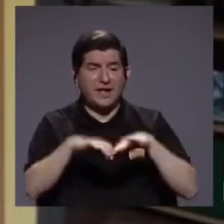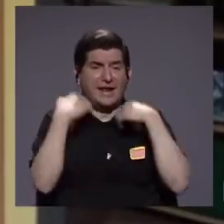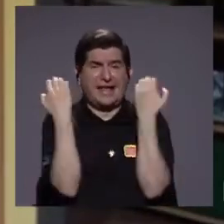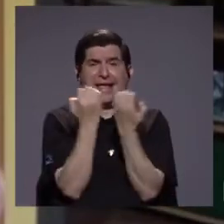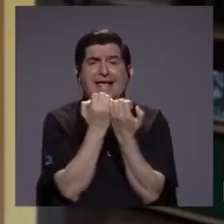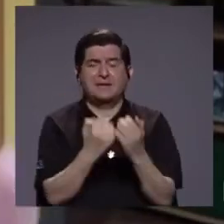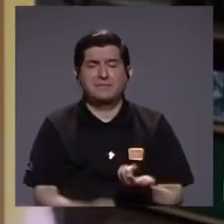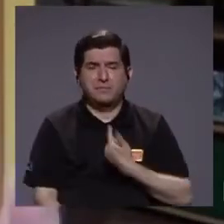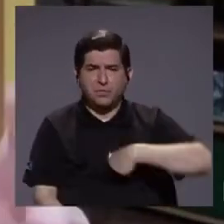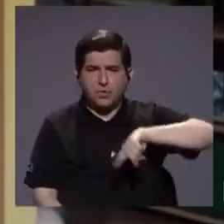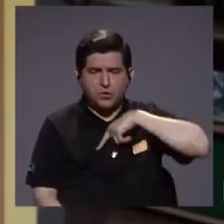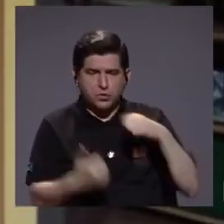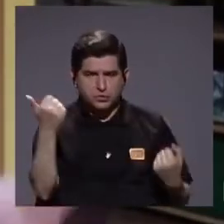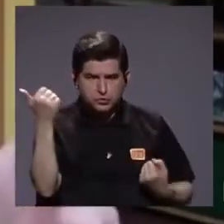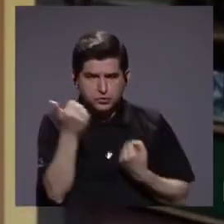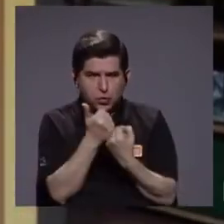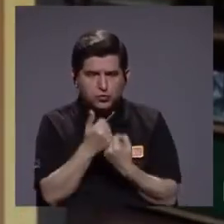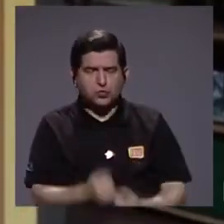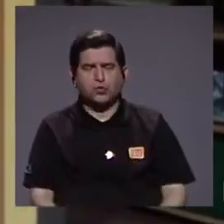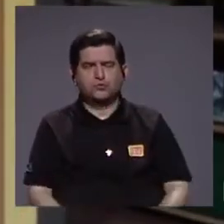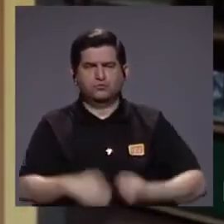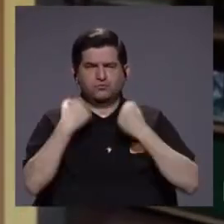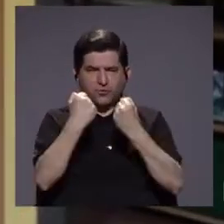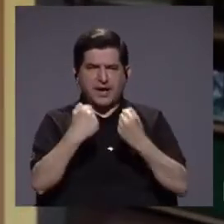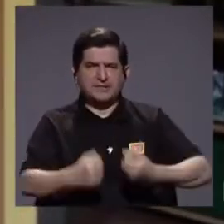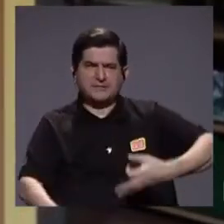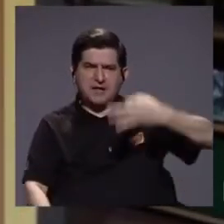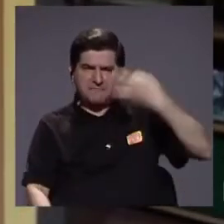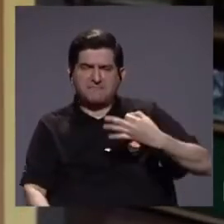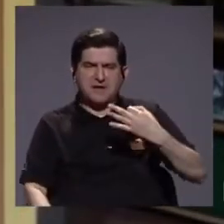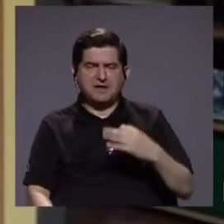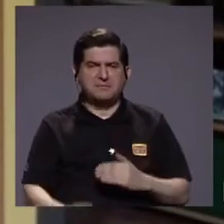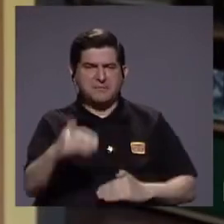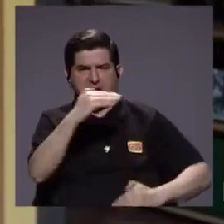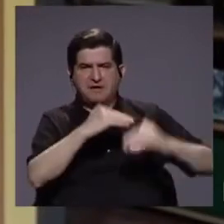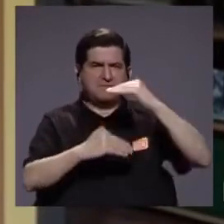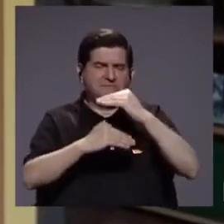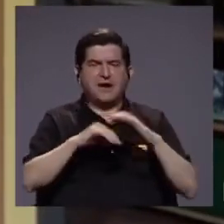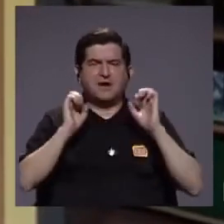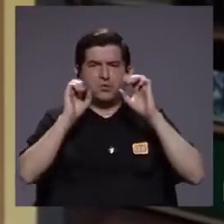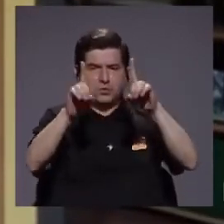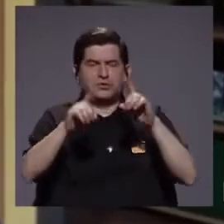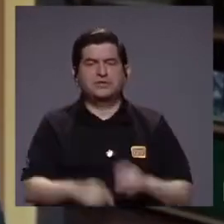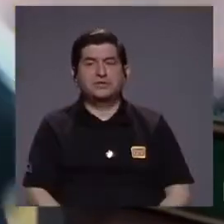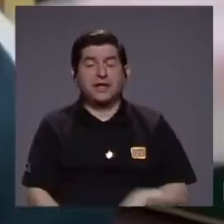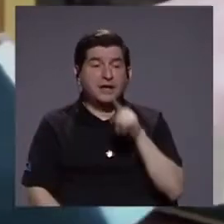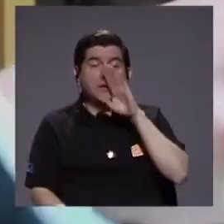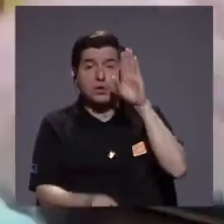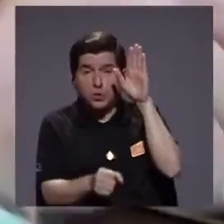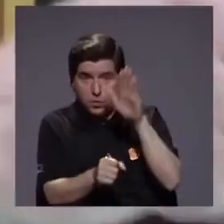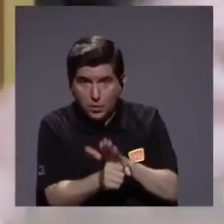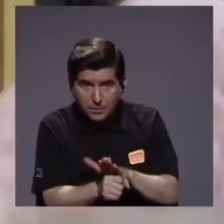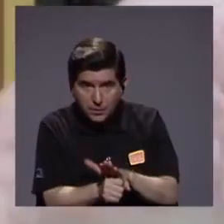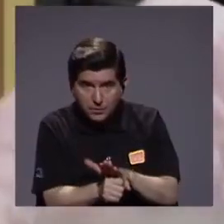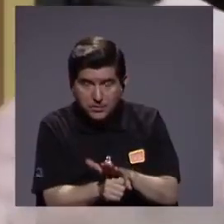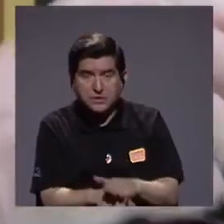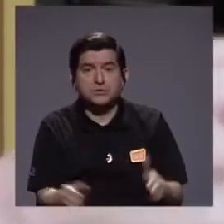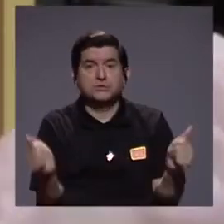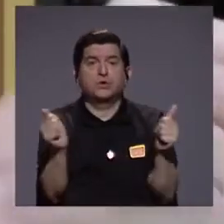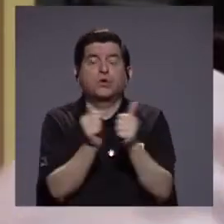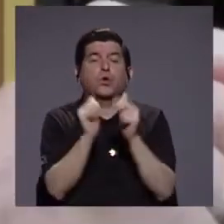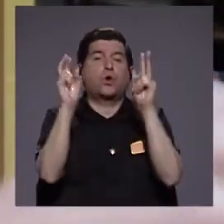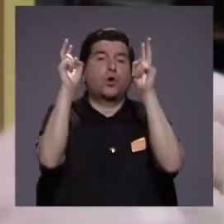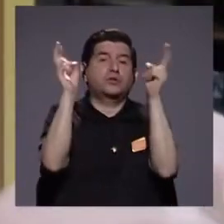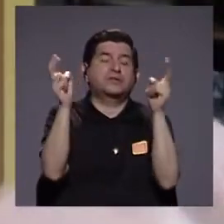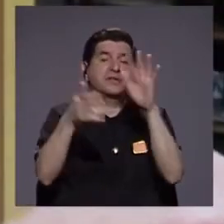Entonces, nuestro apoyo sólido, firme para la Facultad de Educación, para ese compromiso con un